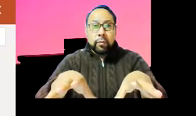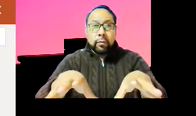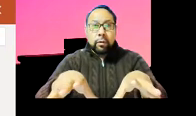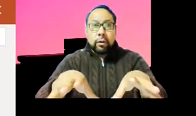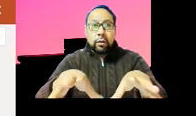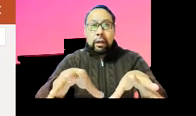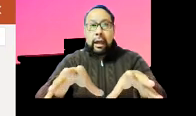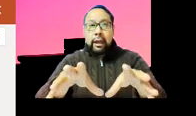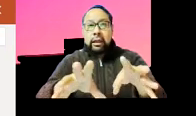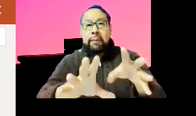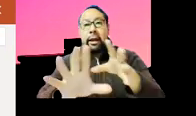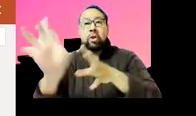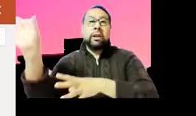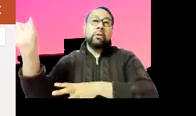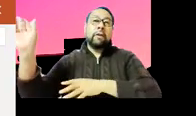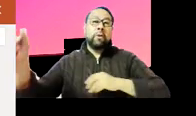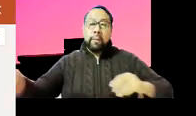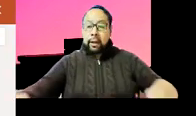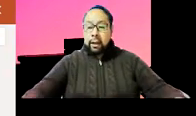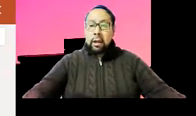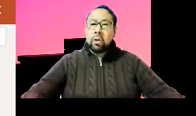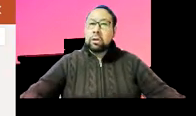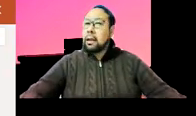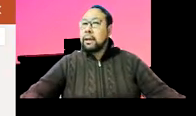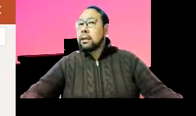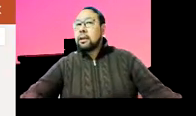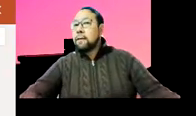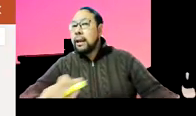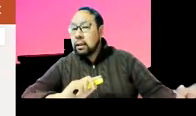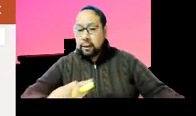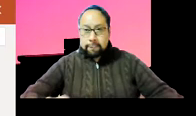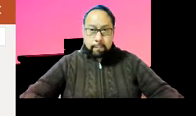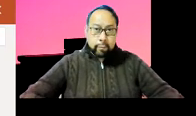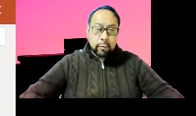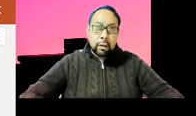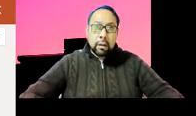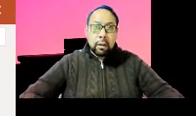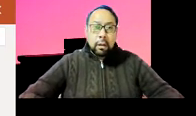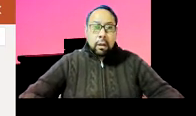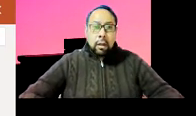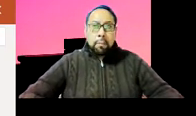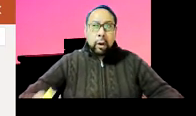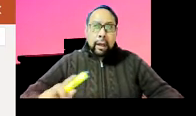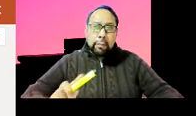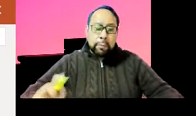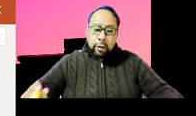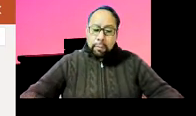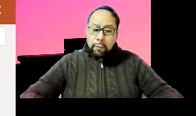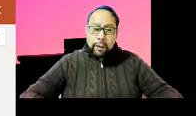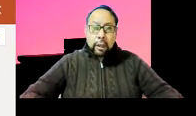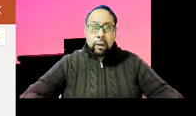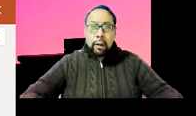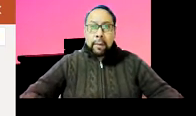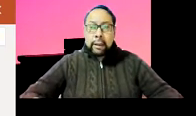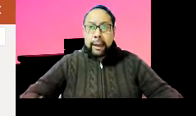coaccionando, la gente va a reaccionar de una forma totalmente diferente. Porque alguien me puede